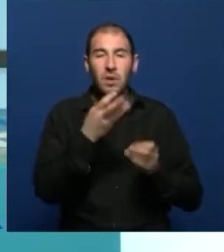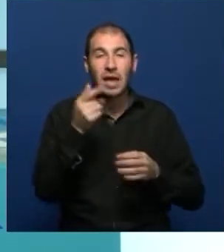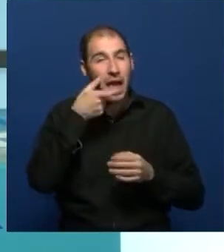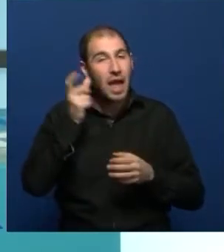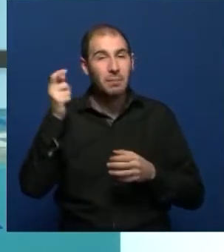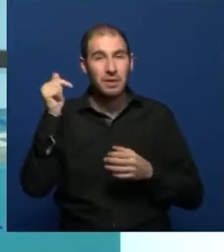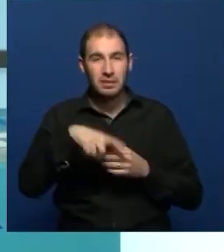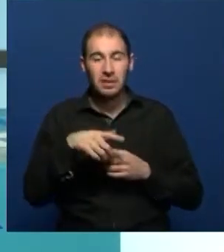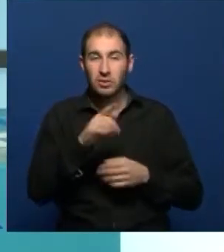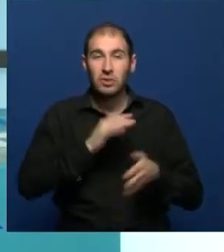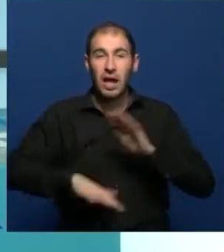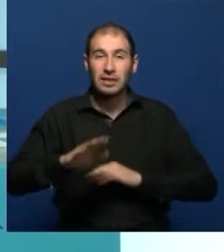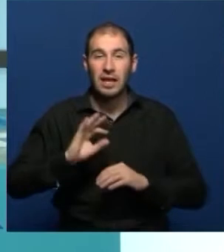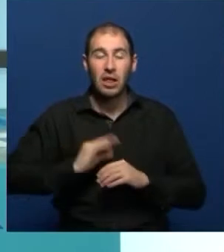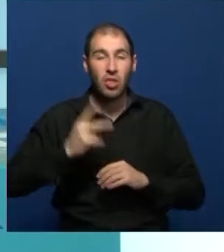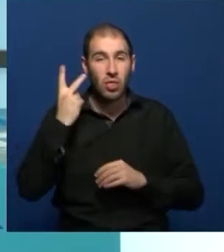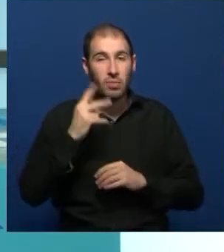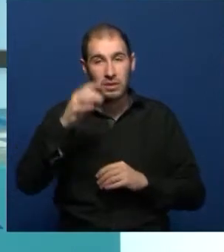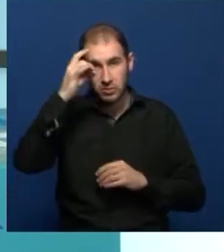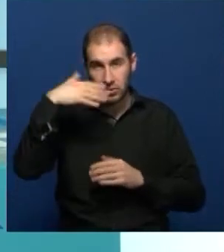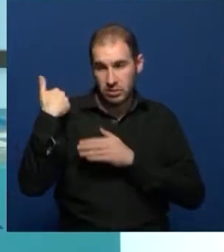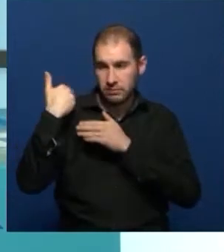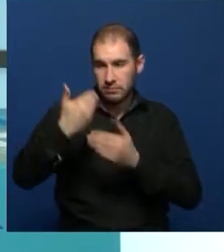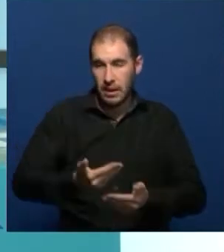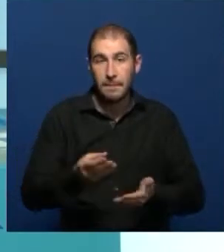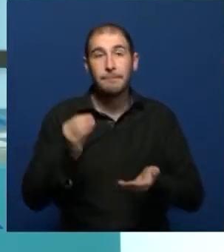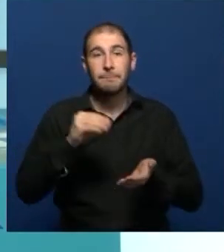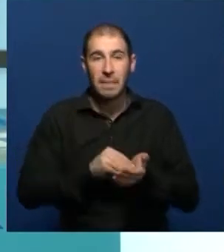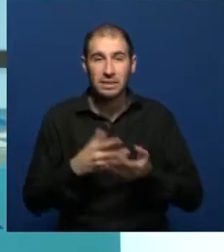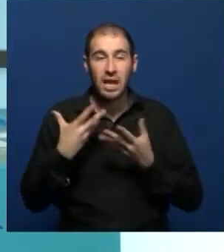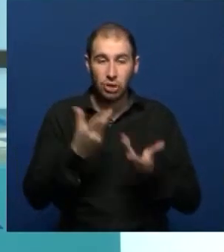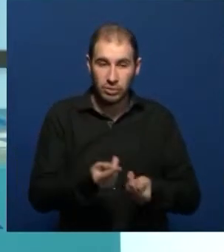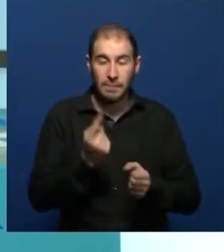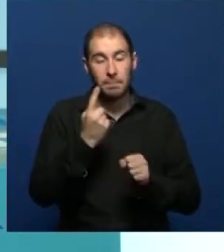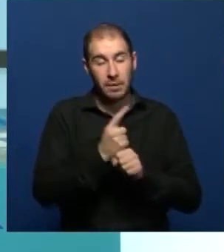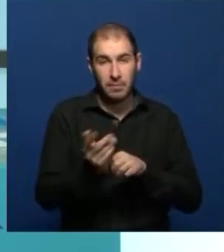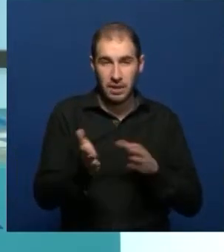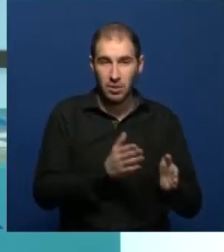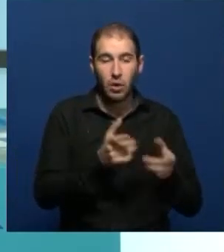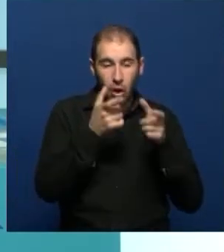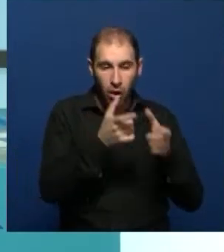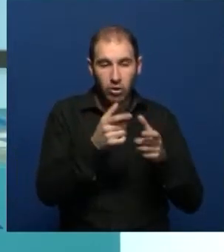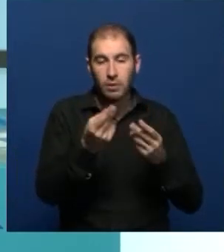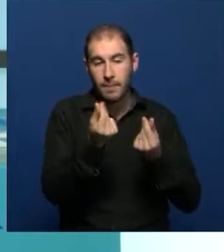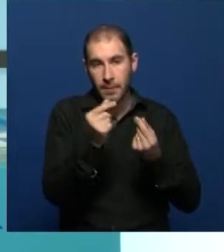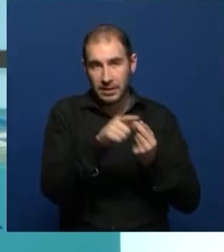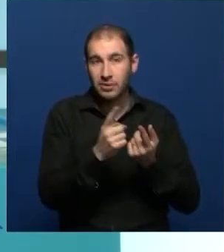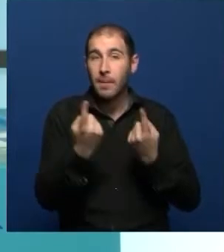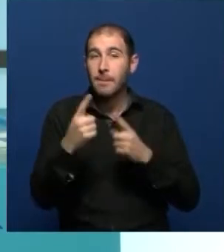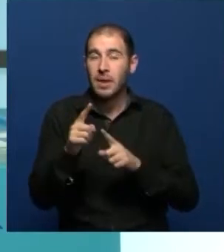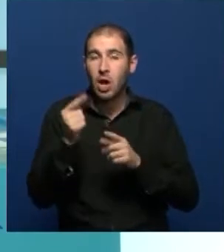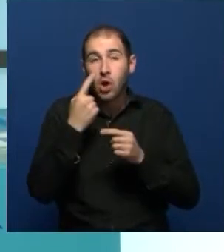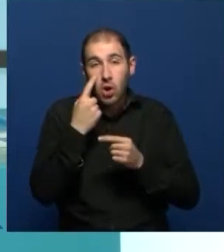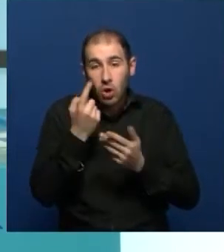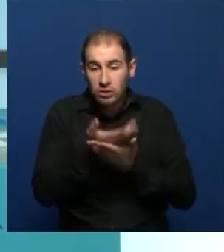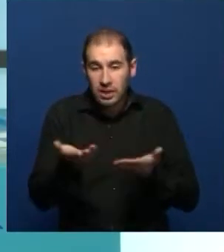experiencia que venimos haciendo desde el año 2012, sino que también nos permitió, por un lado, hacer un seguimiento a los precios, pero